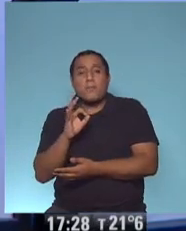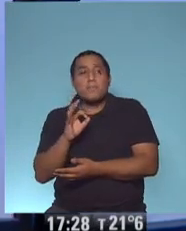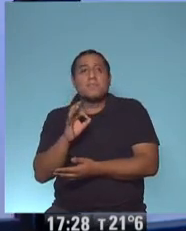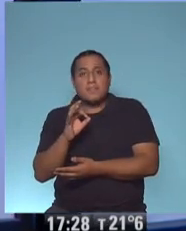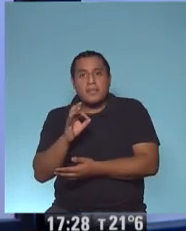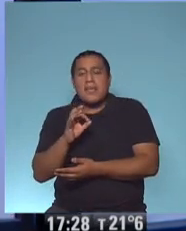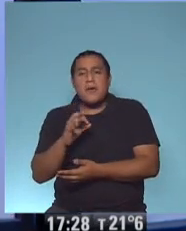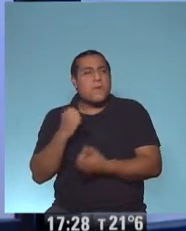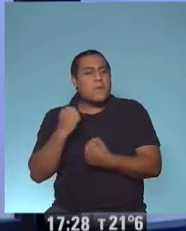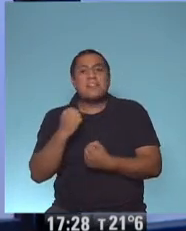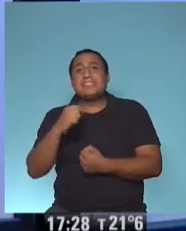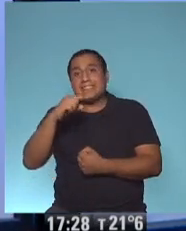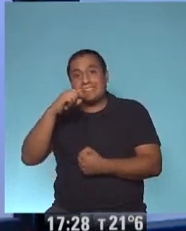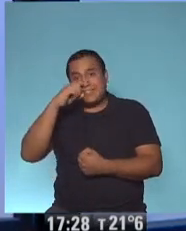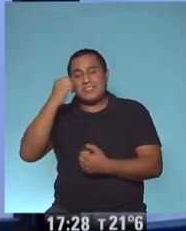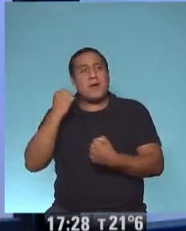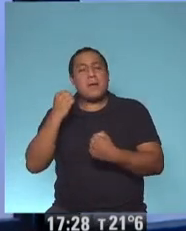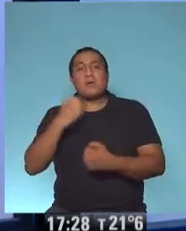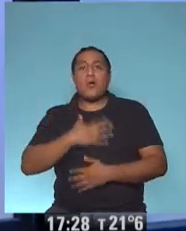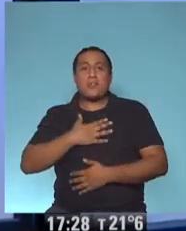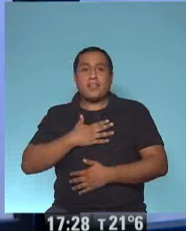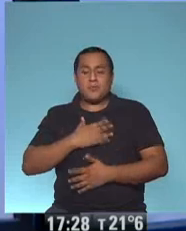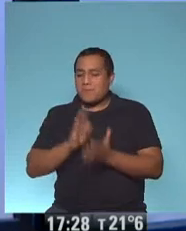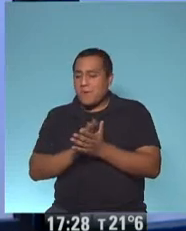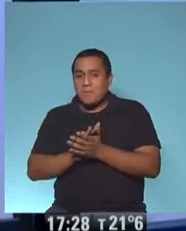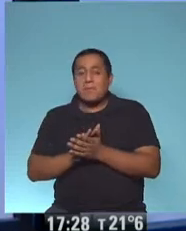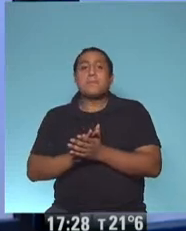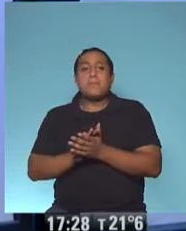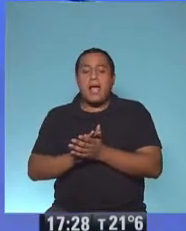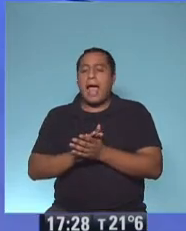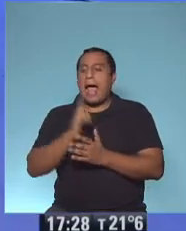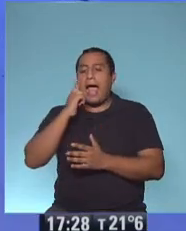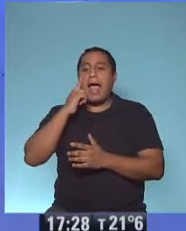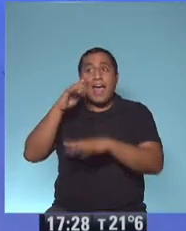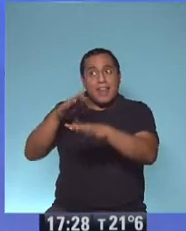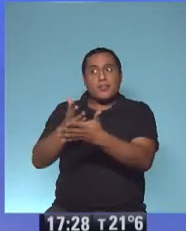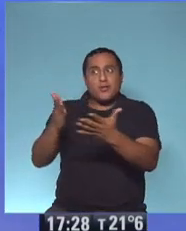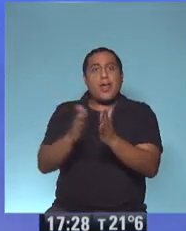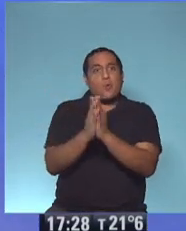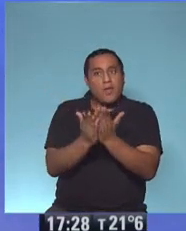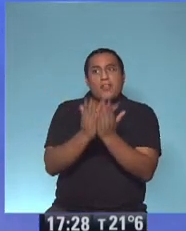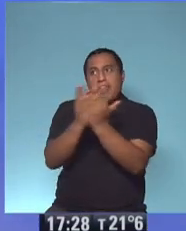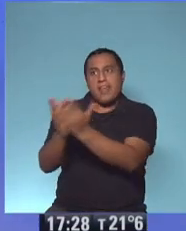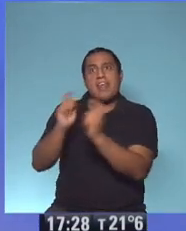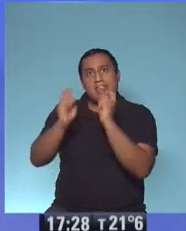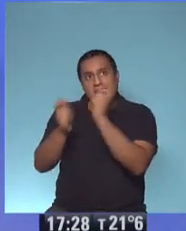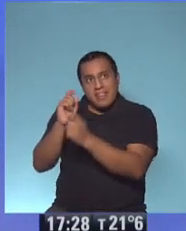de contento y dijo, ahora todos los chicos tendrán cuadernos. ¡Ay, qué